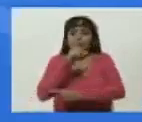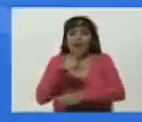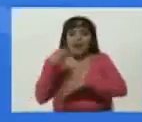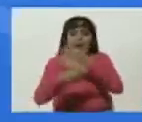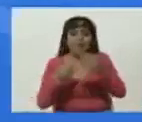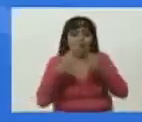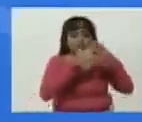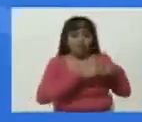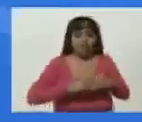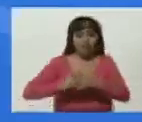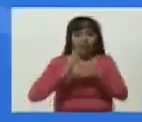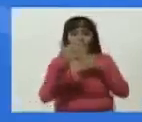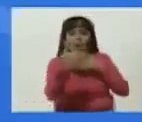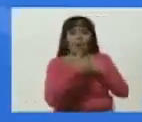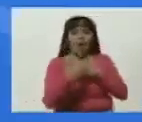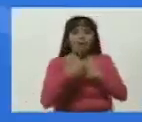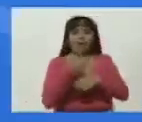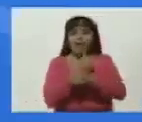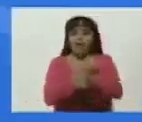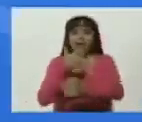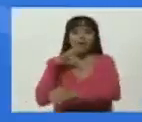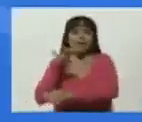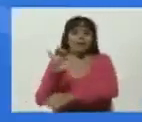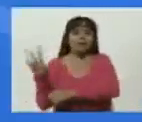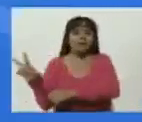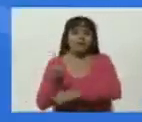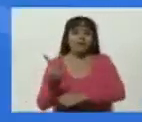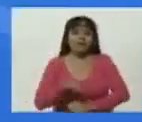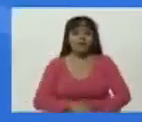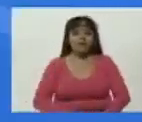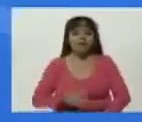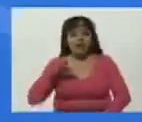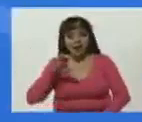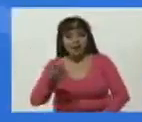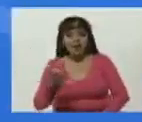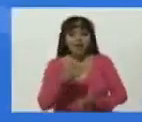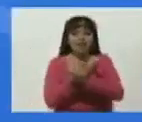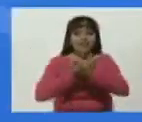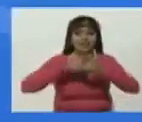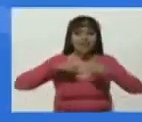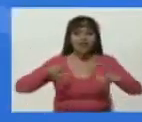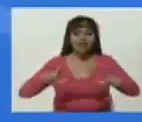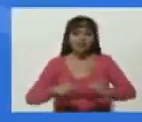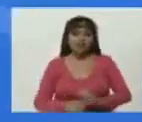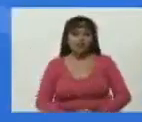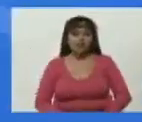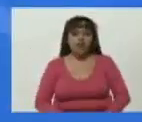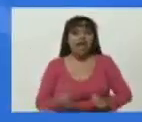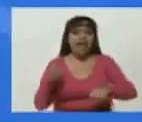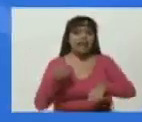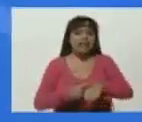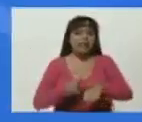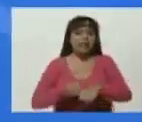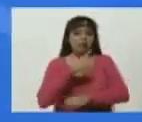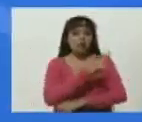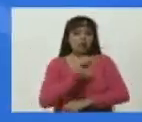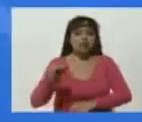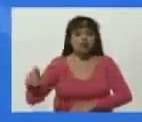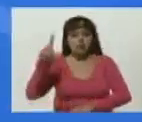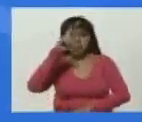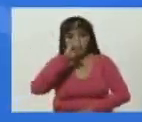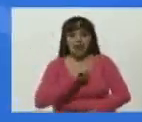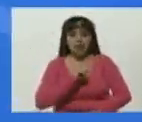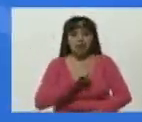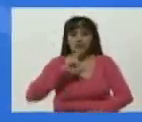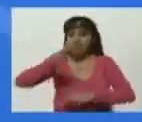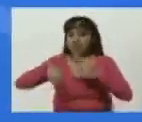imperialista contra nuestra amada patria. La patria de los libertadores, tiempos de bicentenario, no se nos